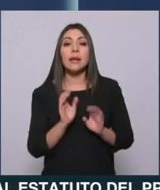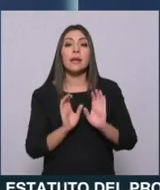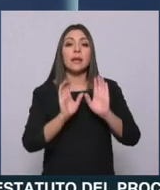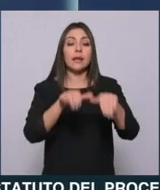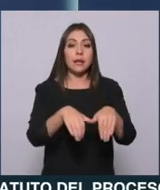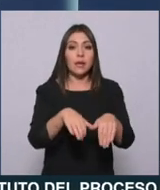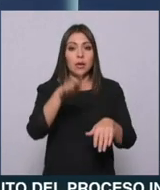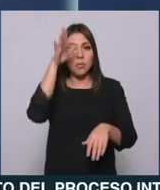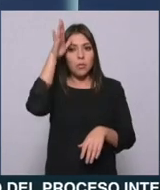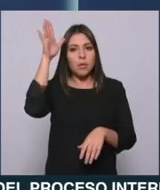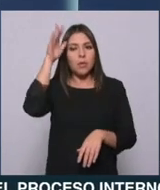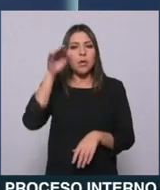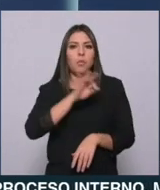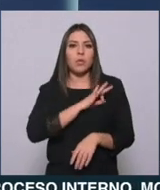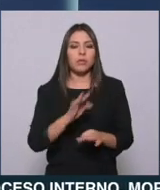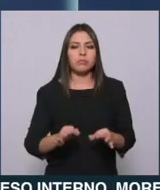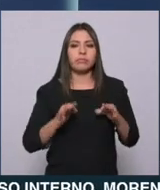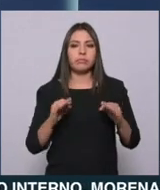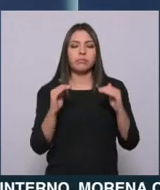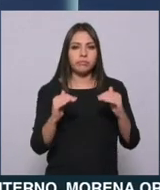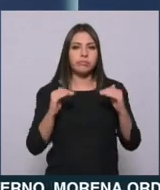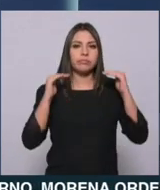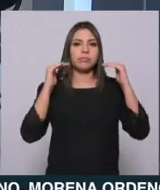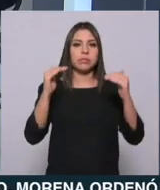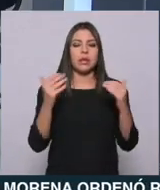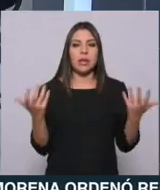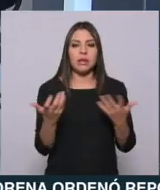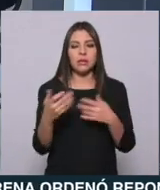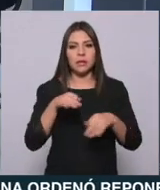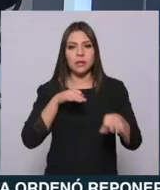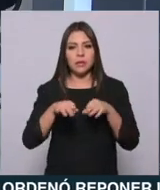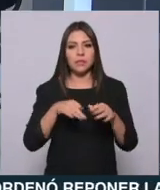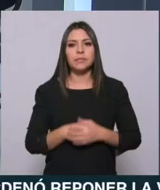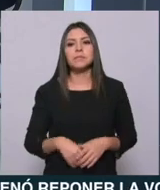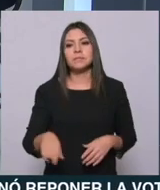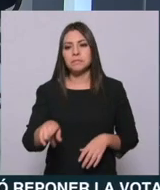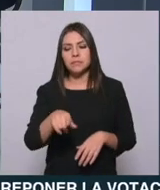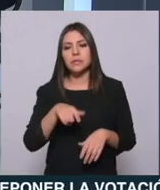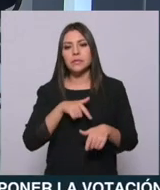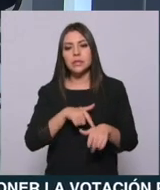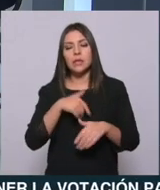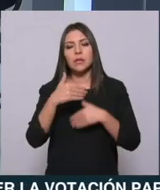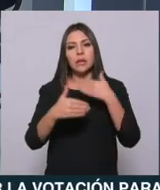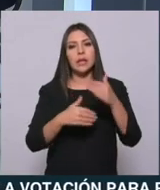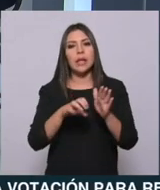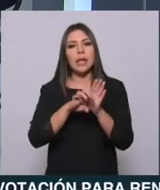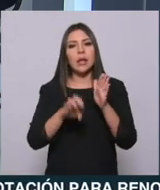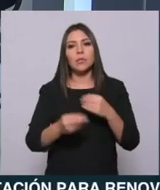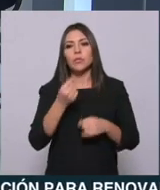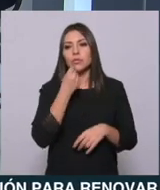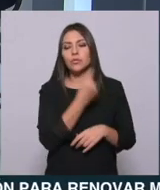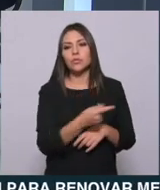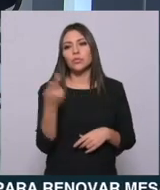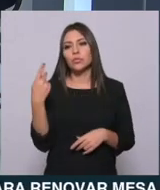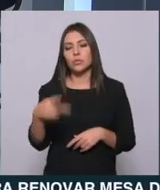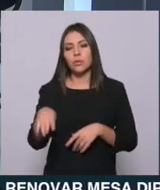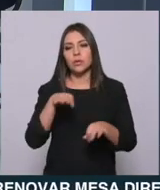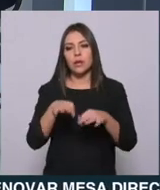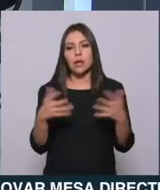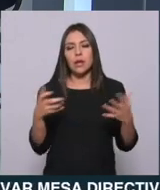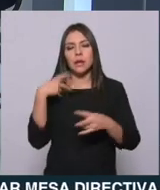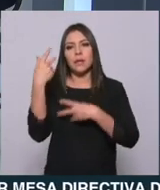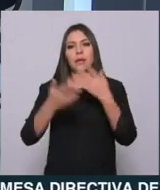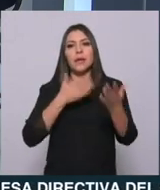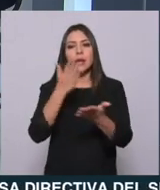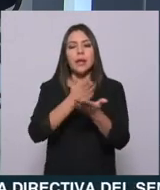bomberos sean los más capaces. Y que se sigan sumando, que sigan siendo ejemplos incluso para muchos niños, porque también es parte de la labor que ustedes realizan, acudir a